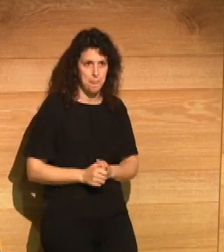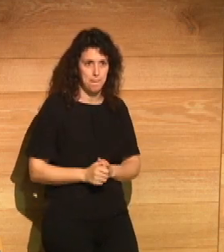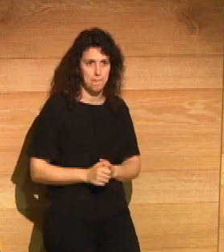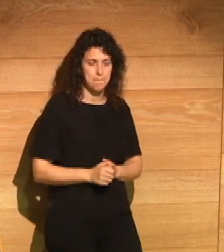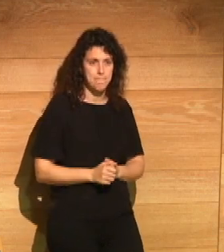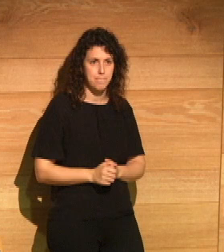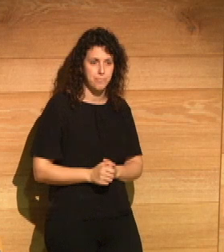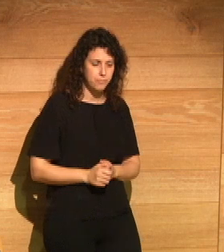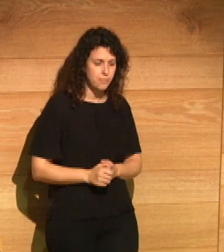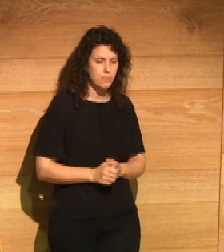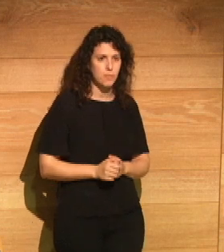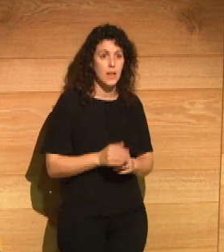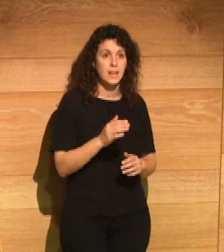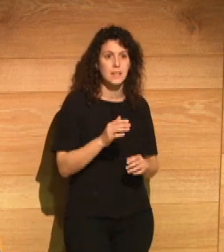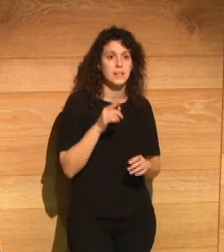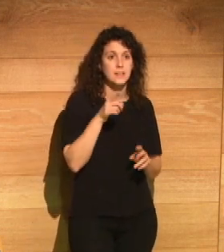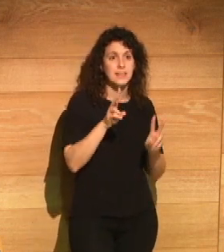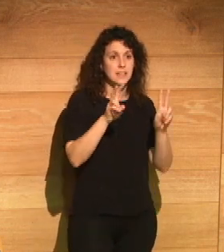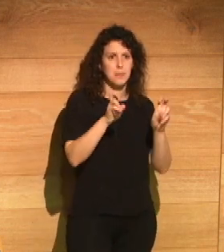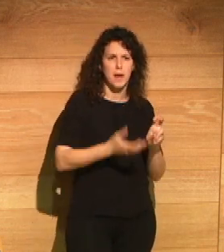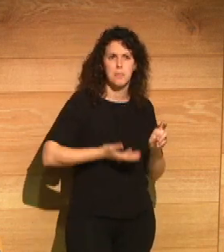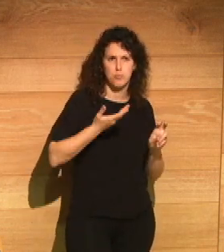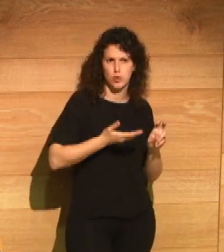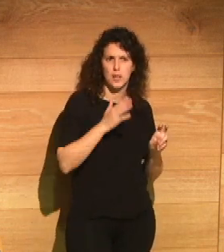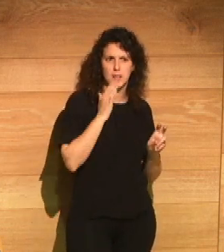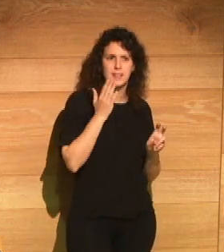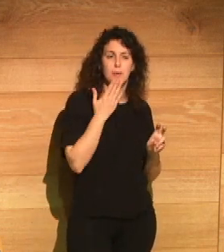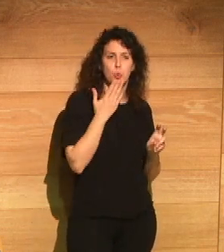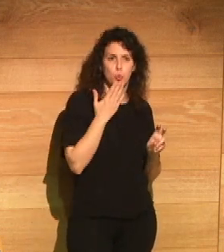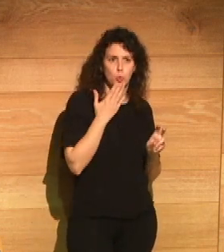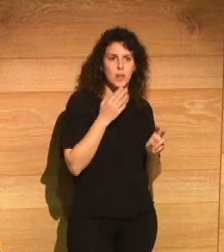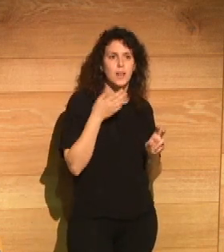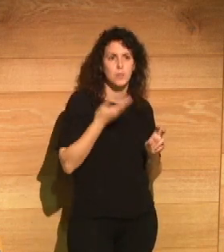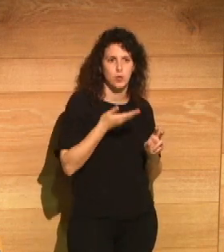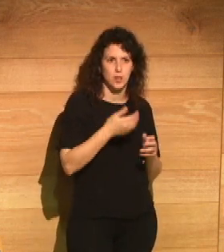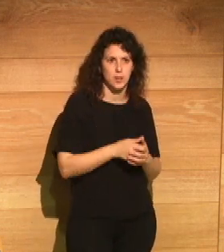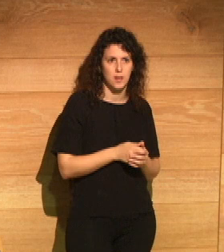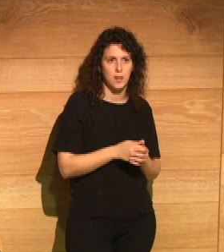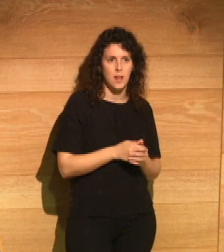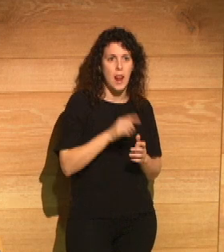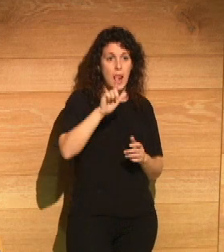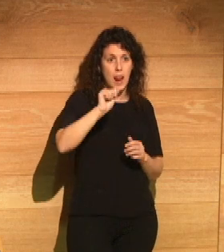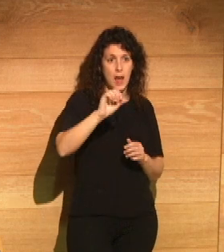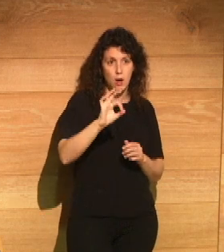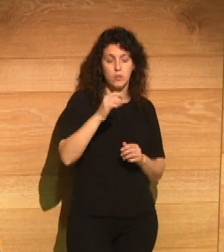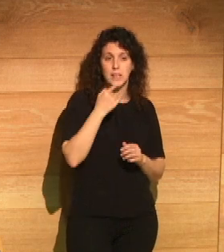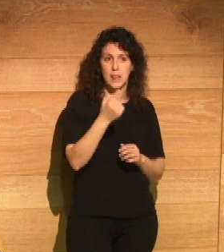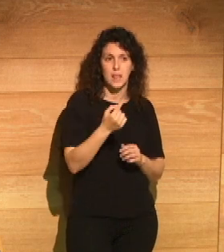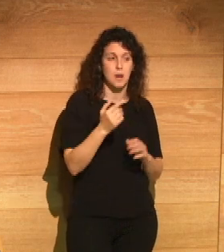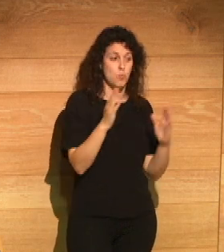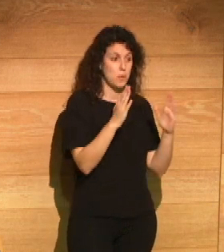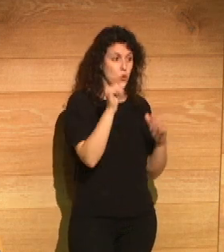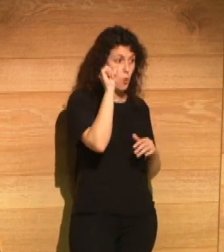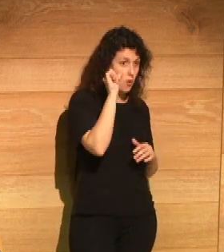Es un tabú muy importante. Me acuerdo de hoy una escritora argentina que se llama Fernanda García Lao, que decía que cuando estaba